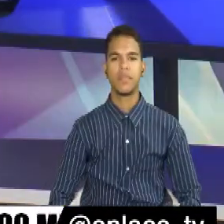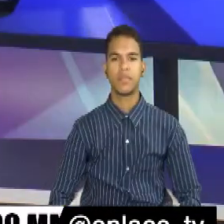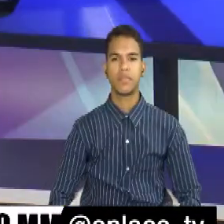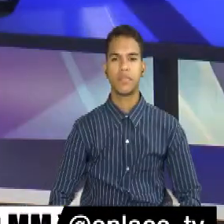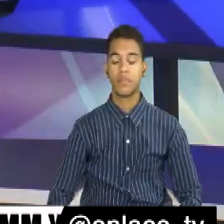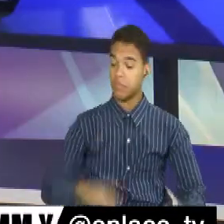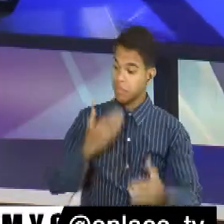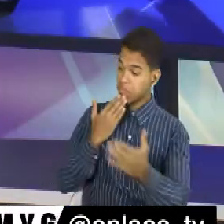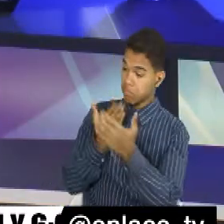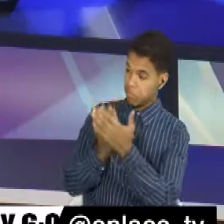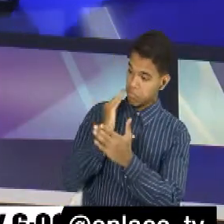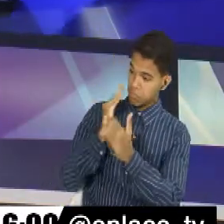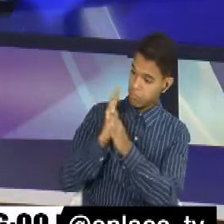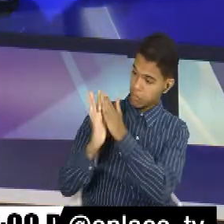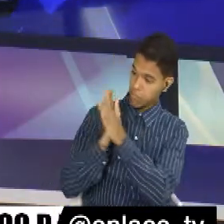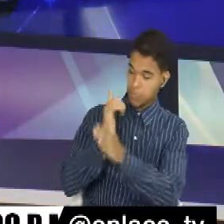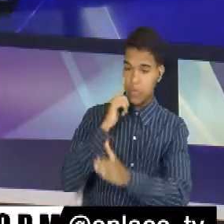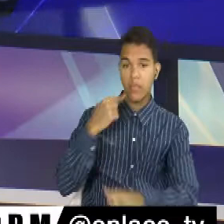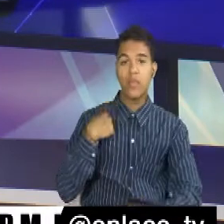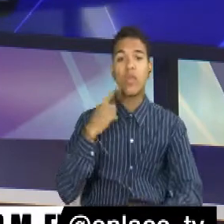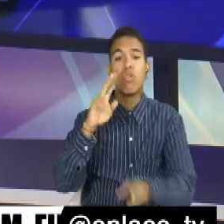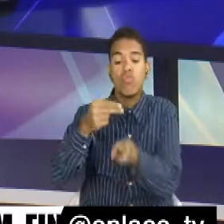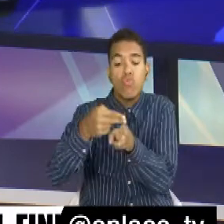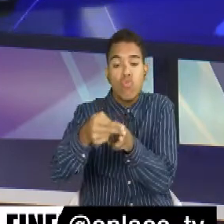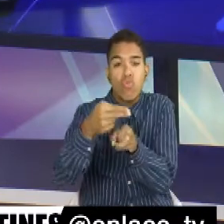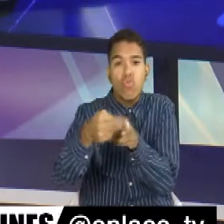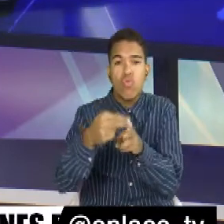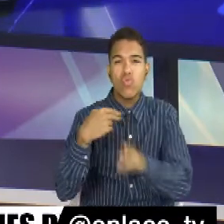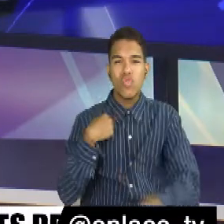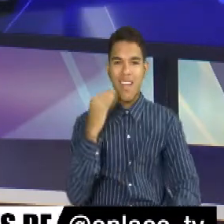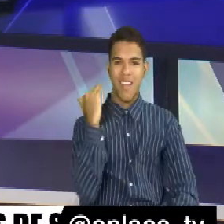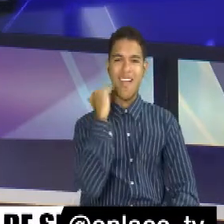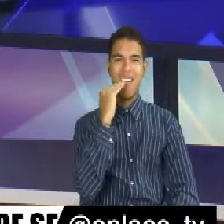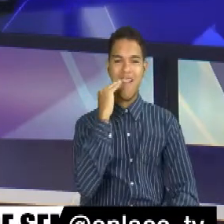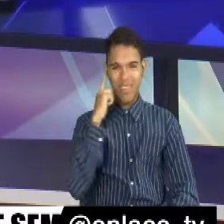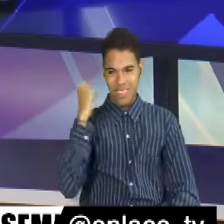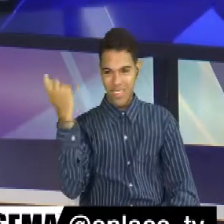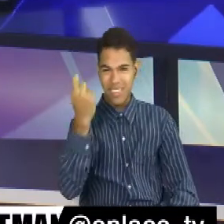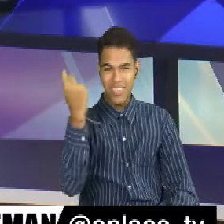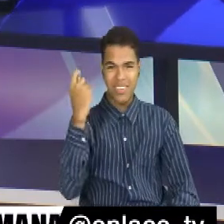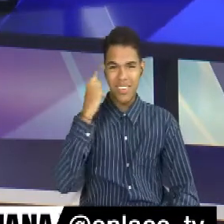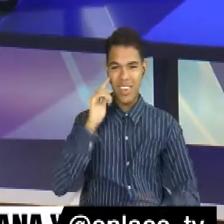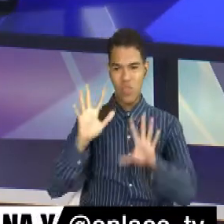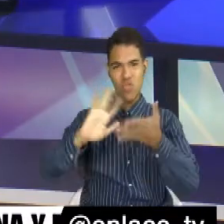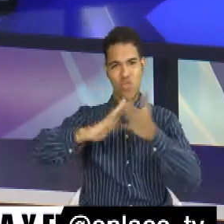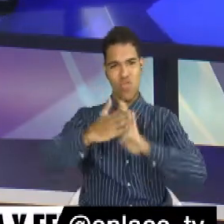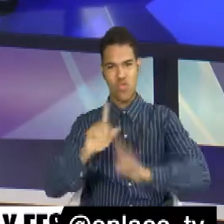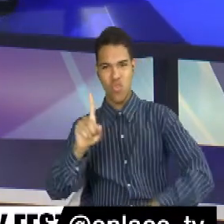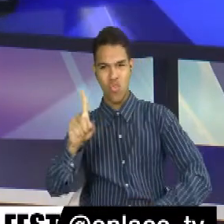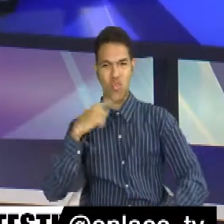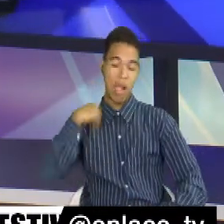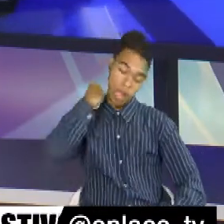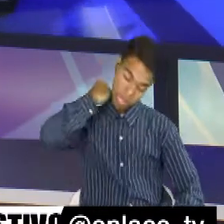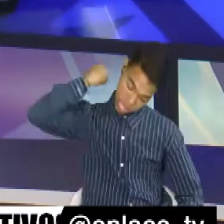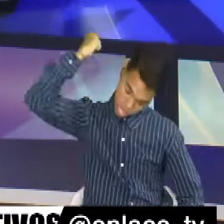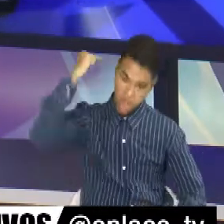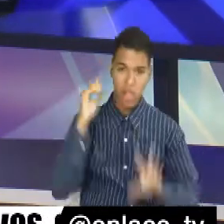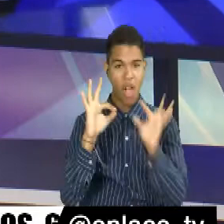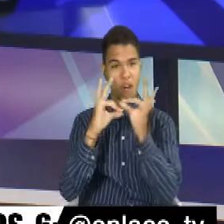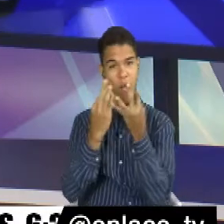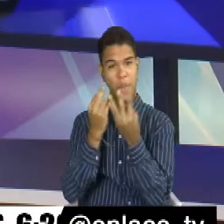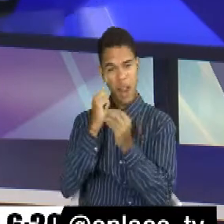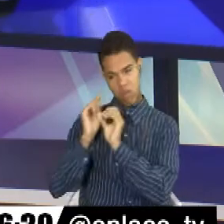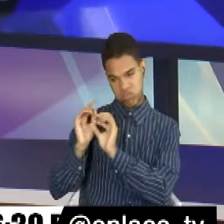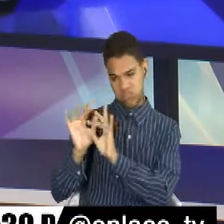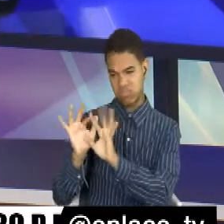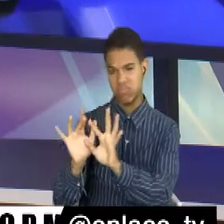Gracias, Zulay, por su informe. Y en las próximas horas, los familiares de la mujer que decidió quitarse la vida en la Comuna 1 de nuestra ciudad llegarían a reclamar el